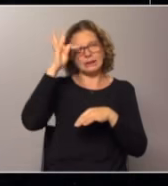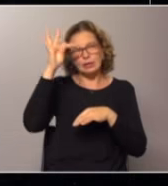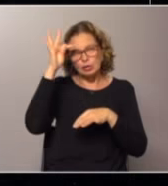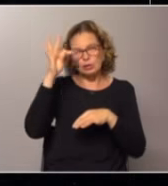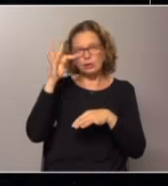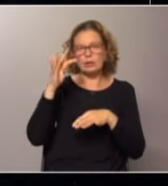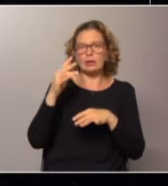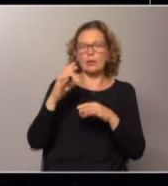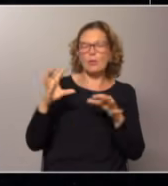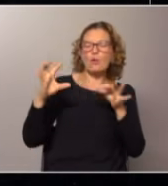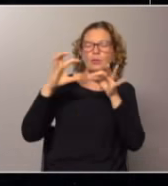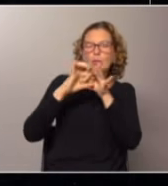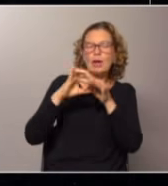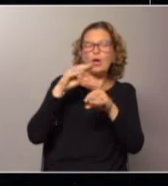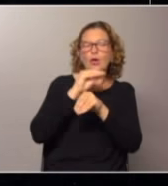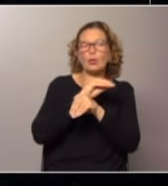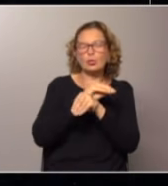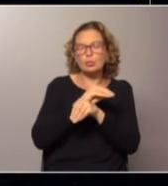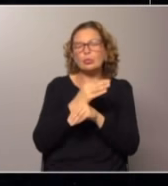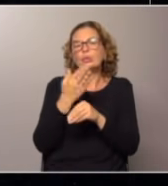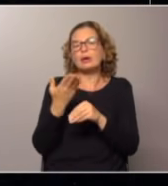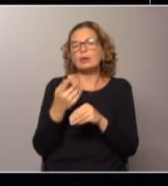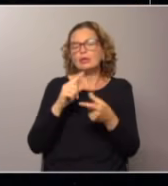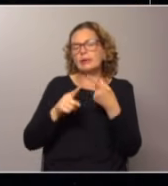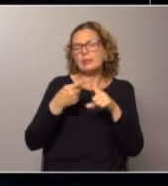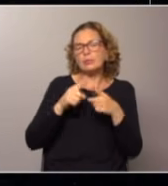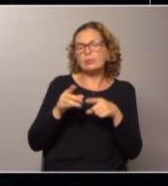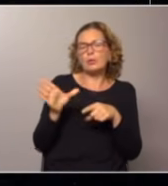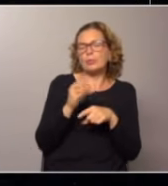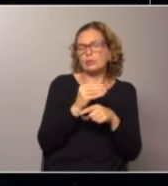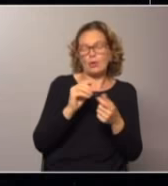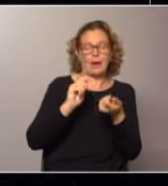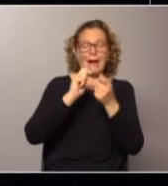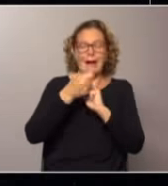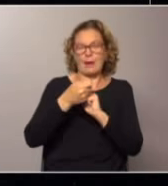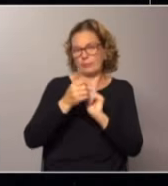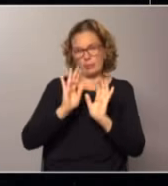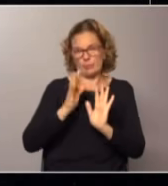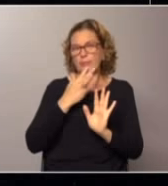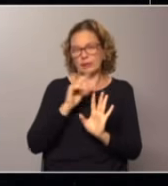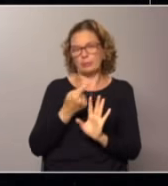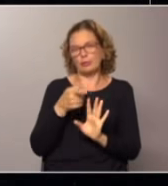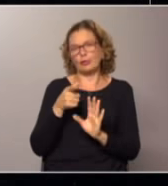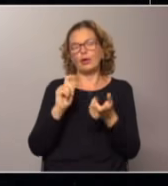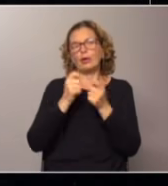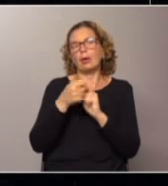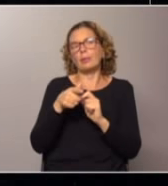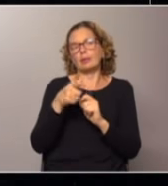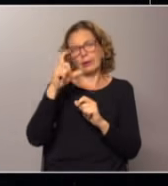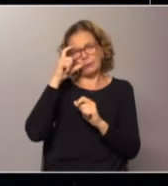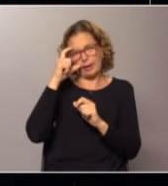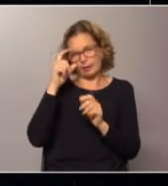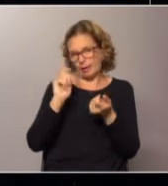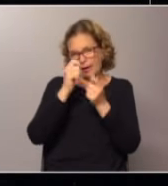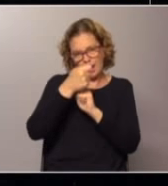aspectos vinculados a lo cultural en fin eso es tan disputa como en todo a cambio transformación hegemónica y eso no cambia porque cambie vaivén